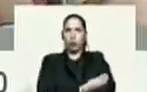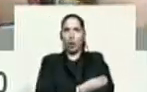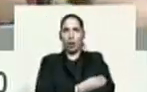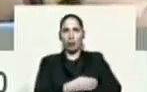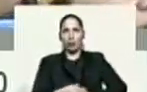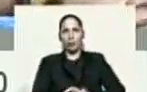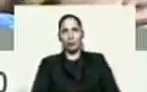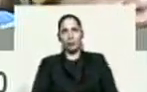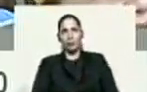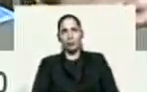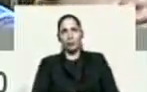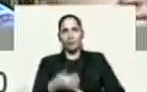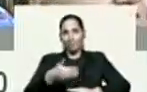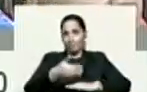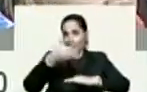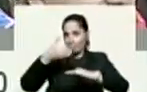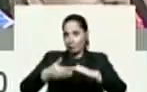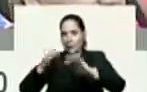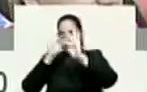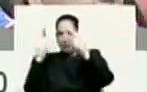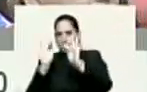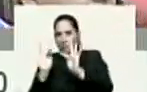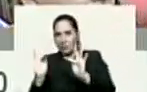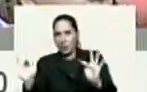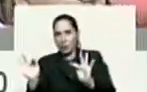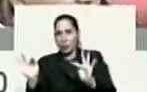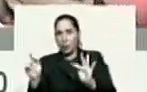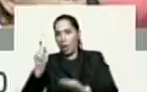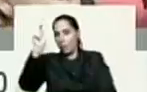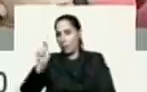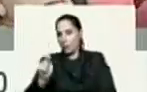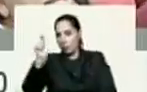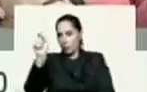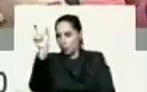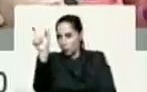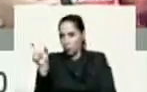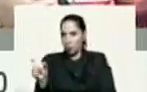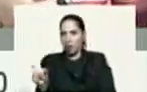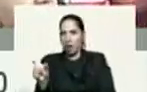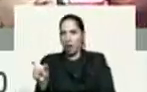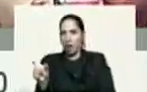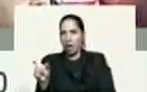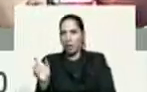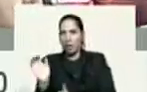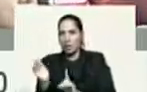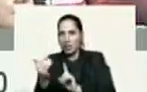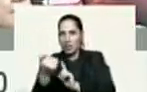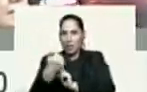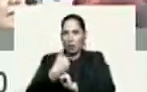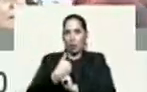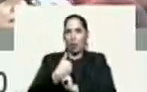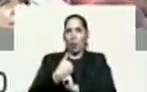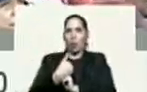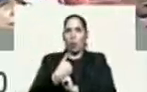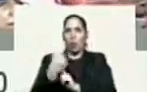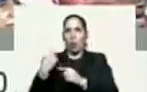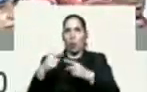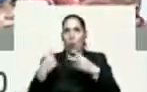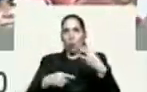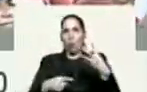de esa figura de diputado se esconde una cosa que se llama inmunidad parlamentaria.